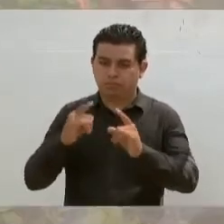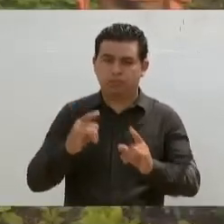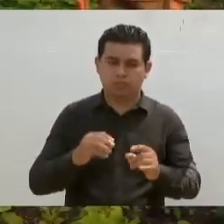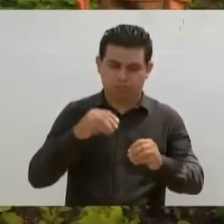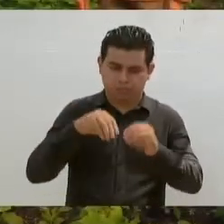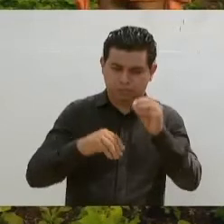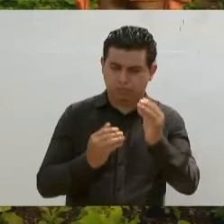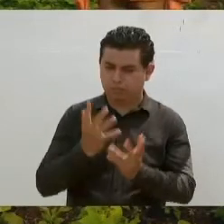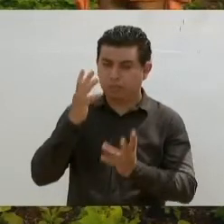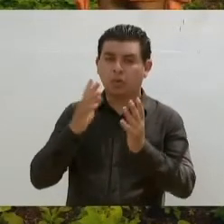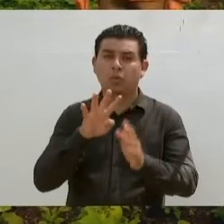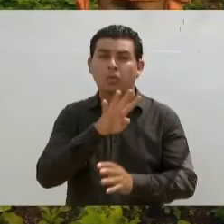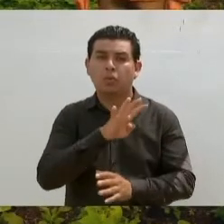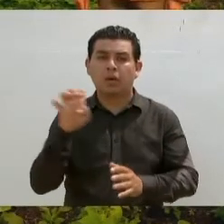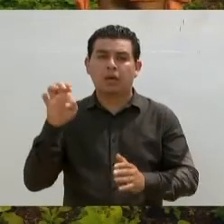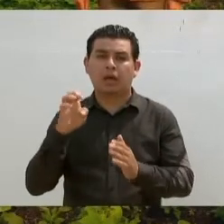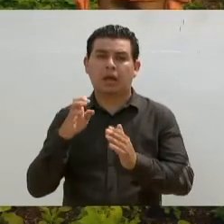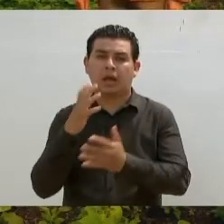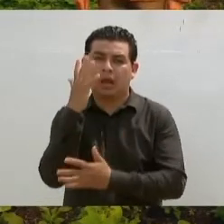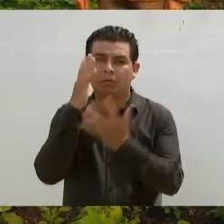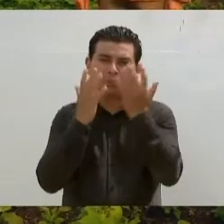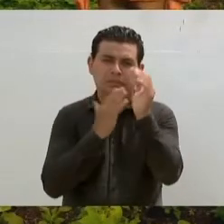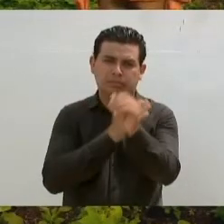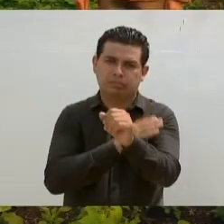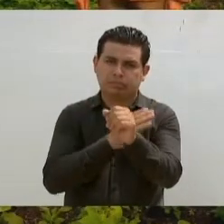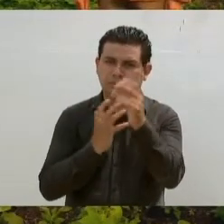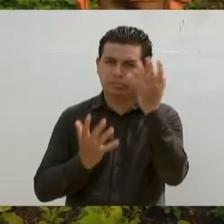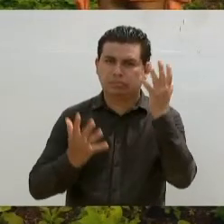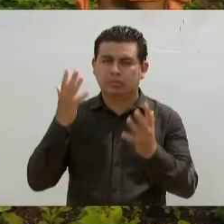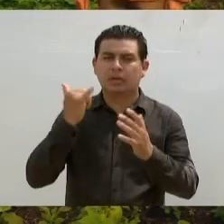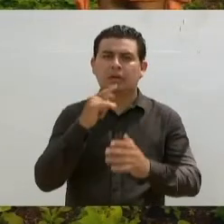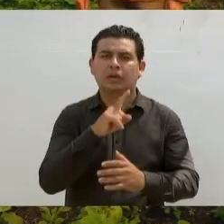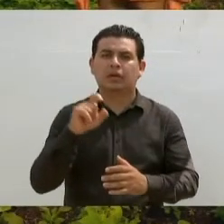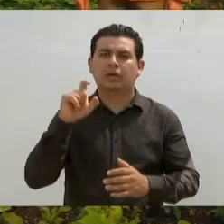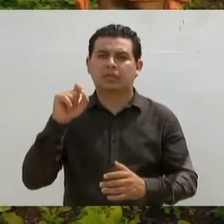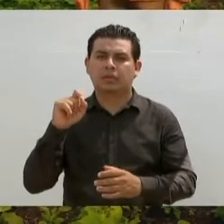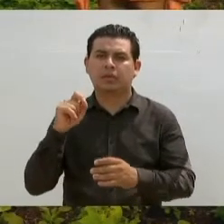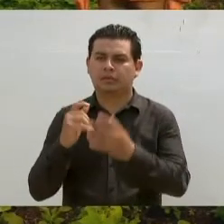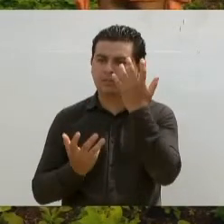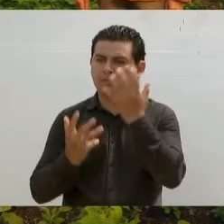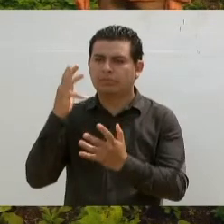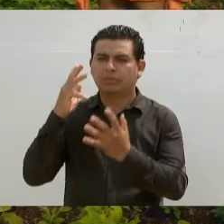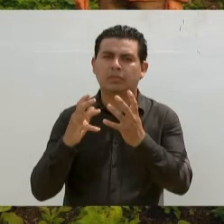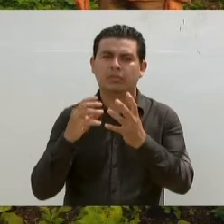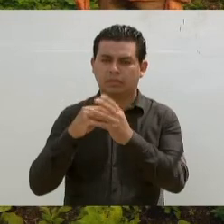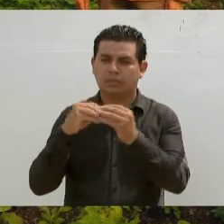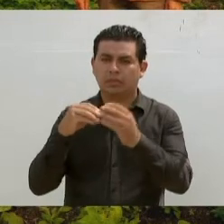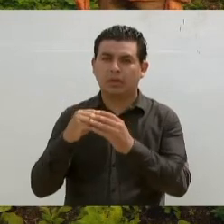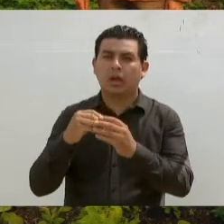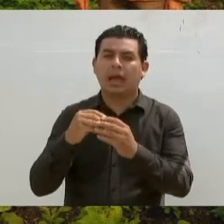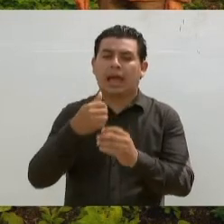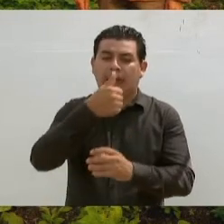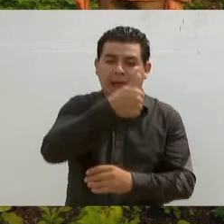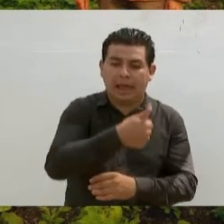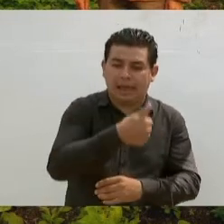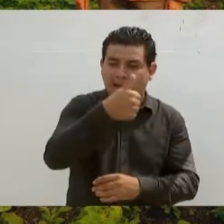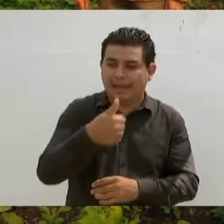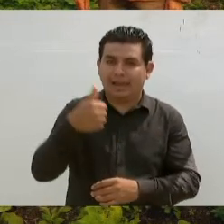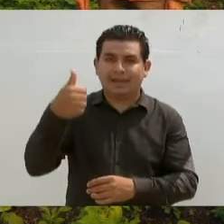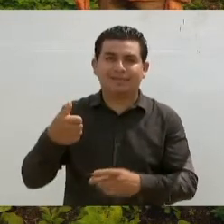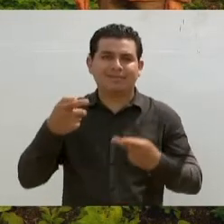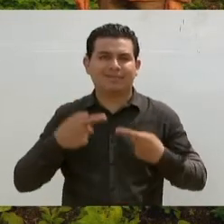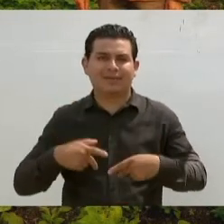árboles maderables y 120 árboles frutales por sembrador. Cada